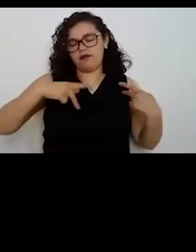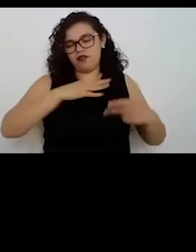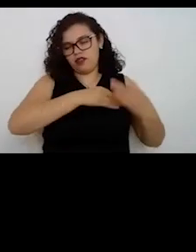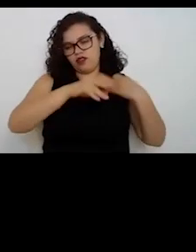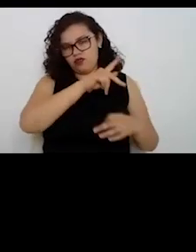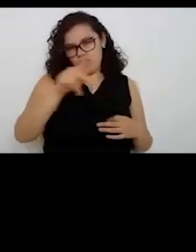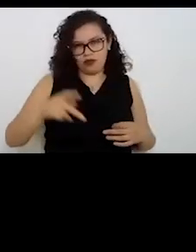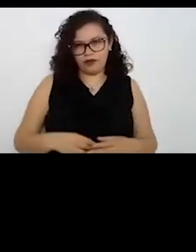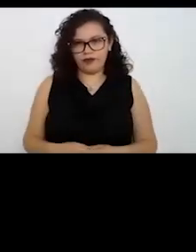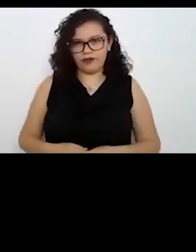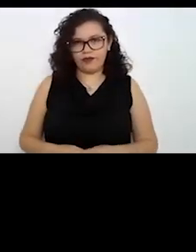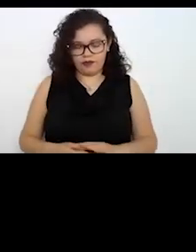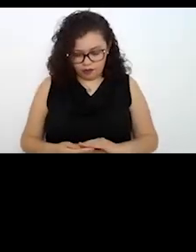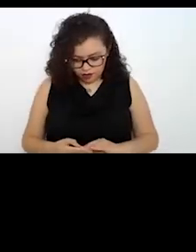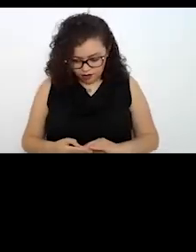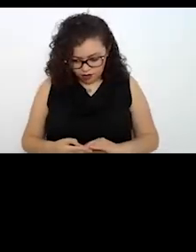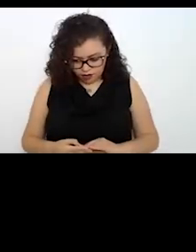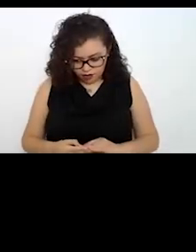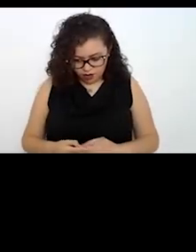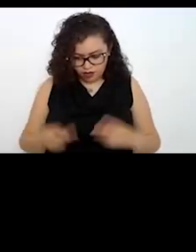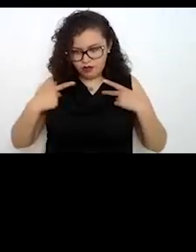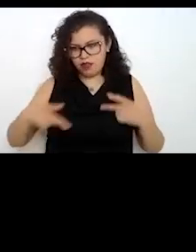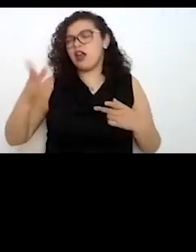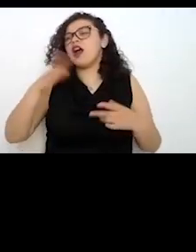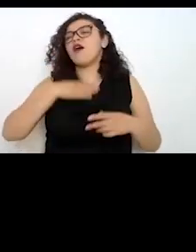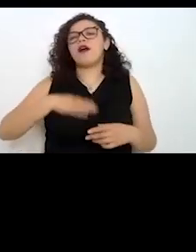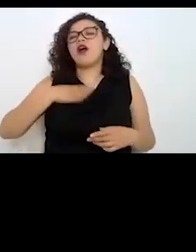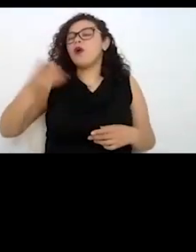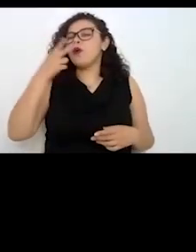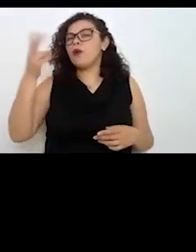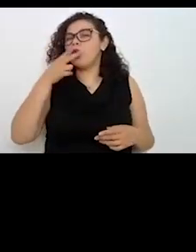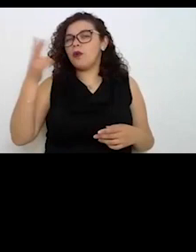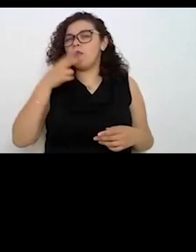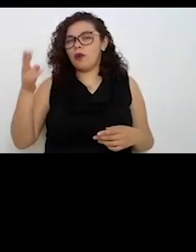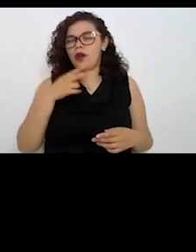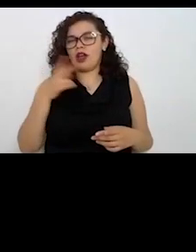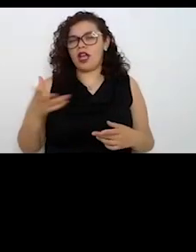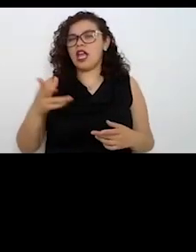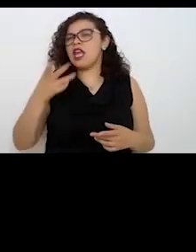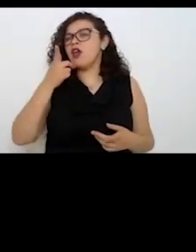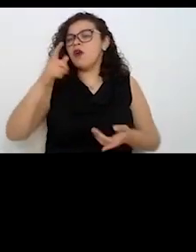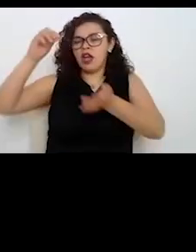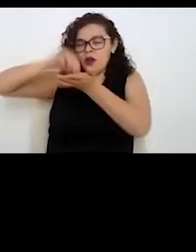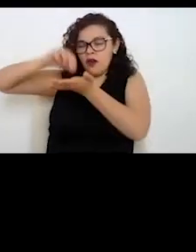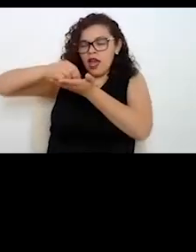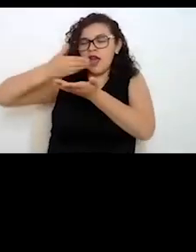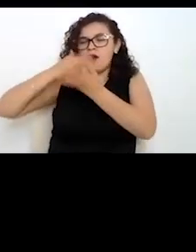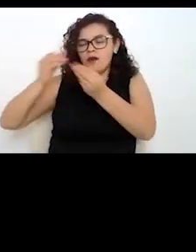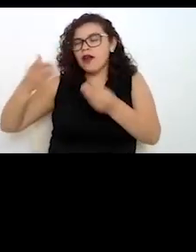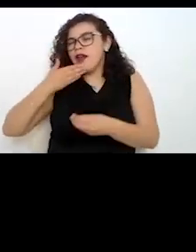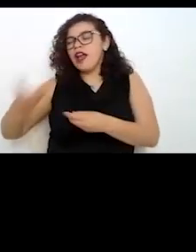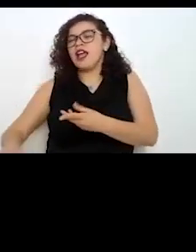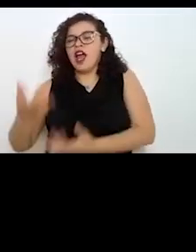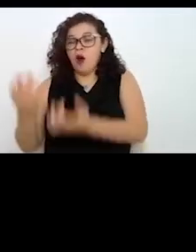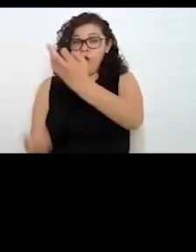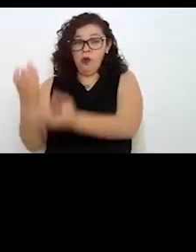ser que hay alguien fumando en los baños y no apaga bien su colilla y se incendia el bote de basura y